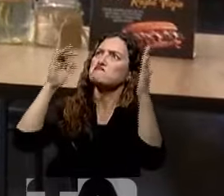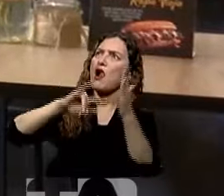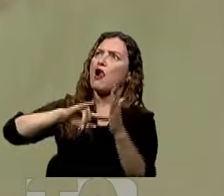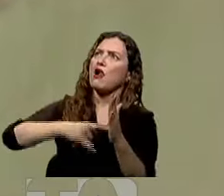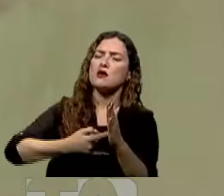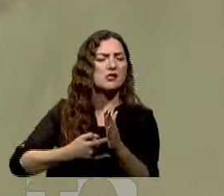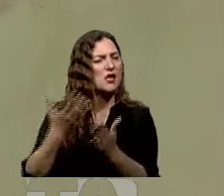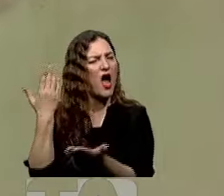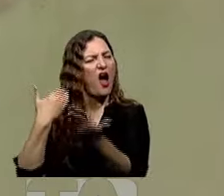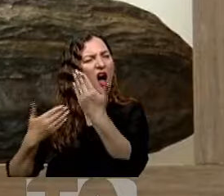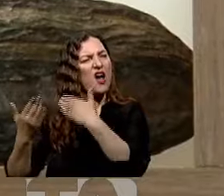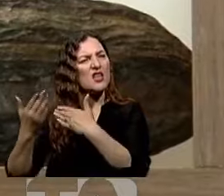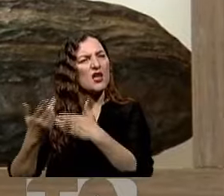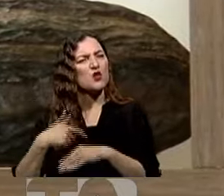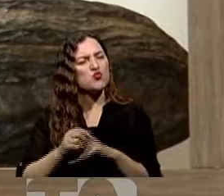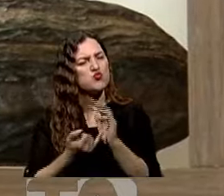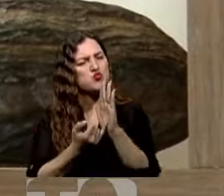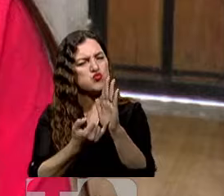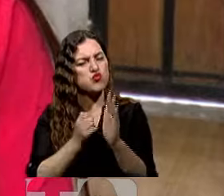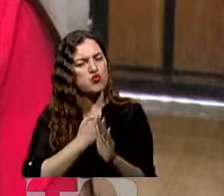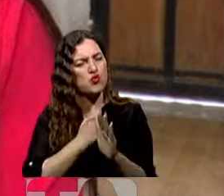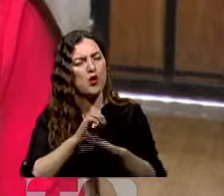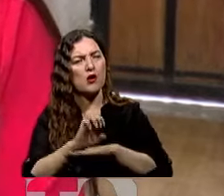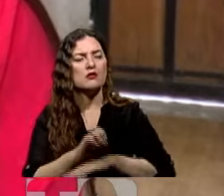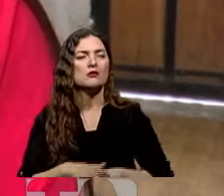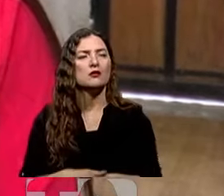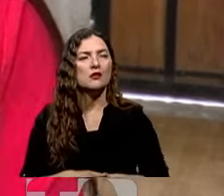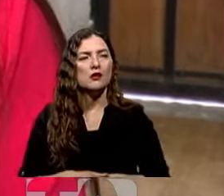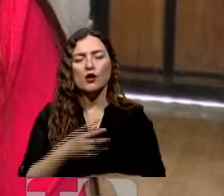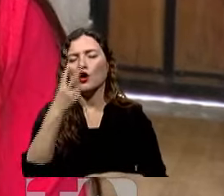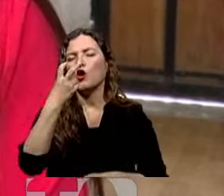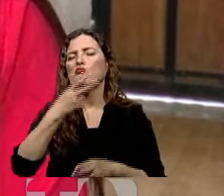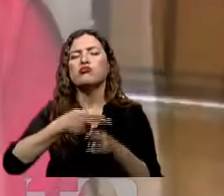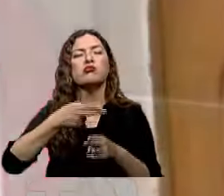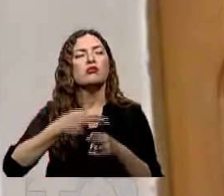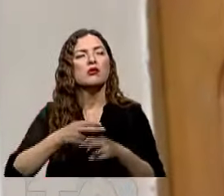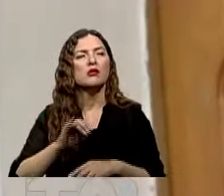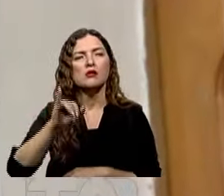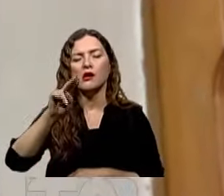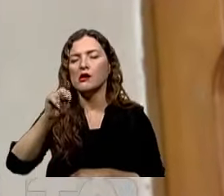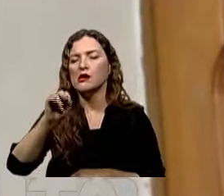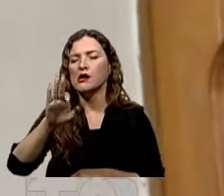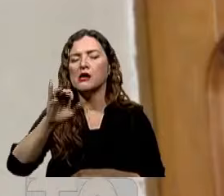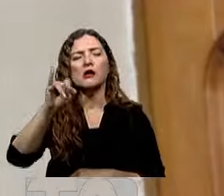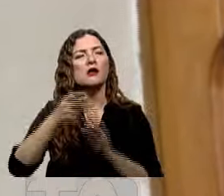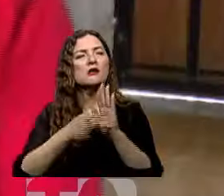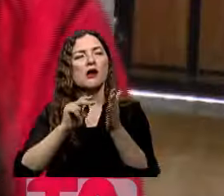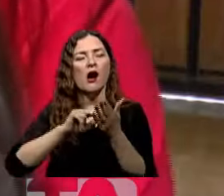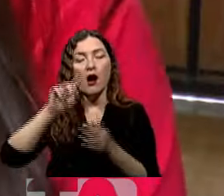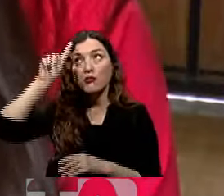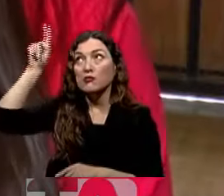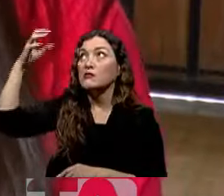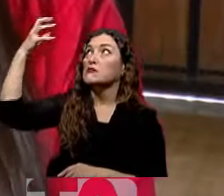sus murales conservan raíces ecuatorianas. El nombre del hotel es Inti. Inti significa sol. La